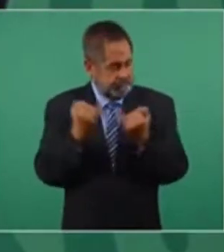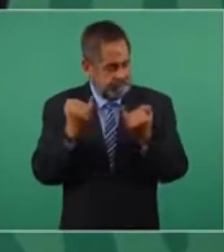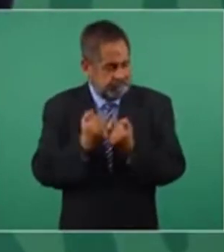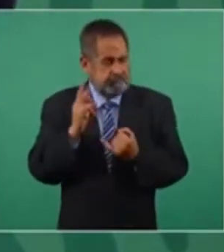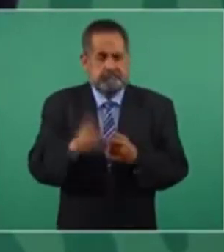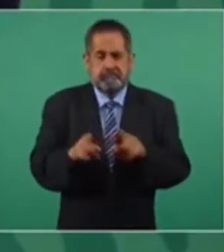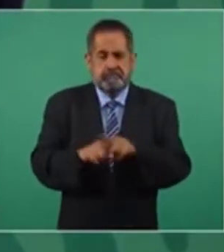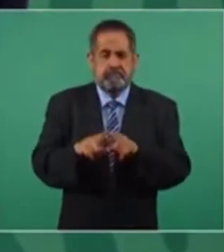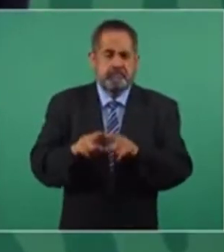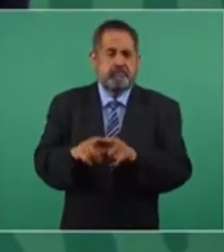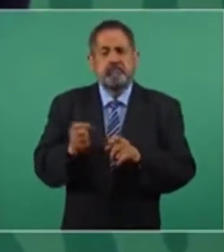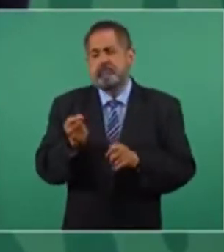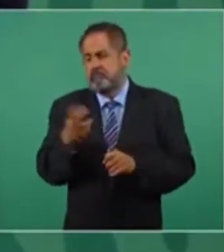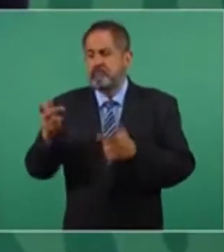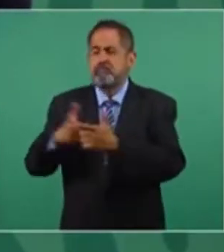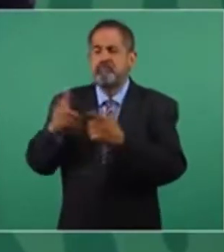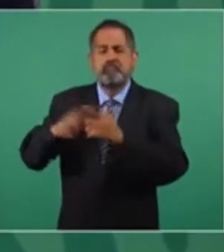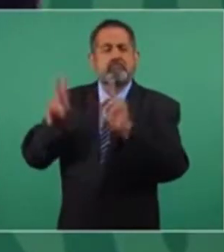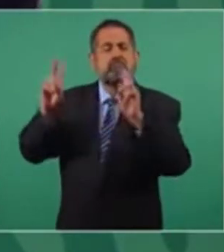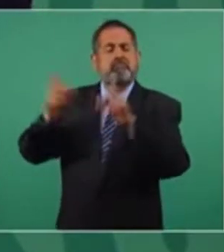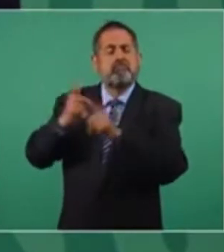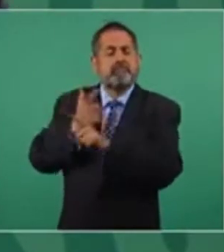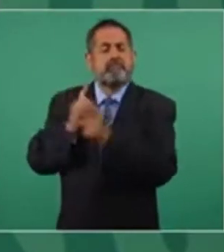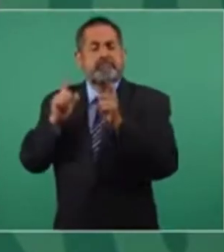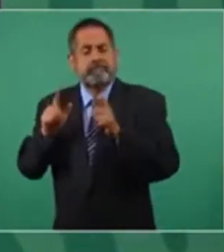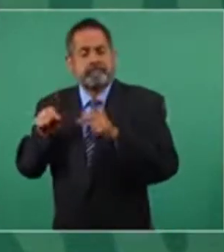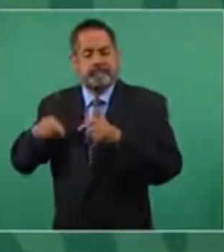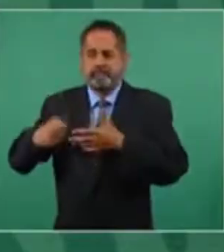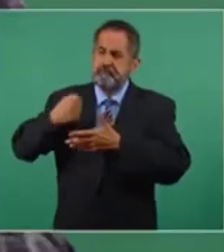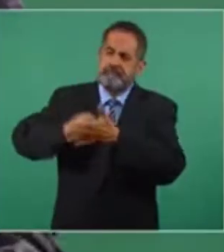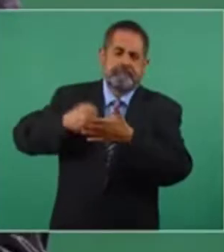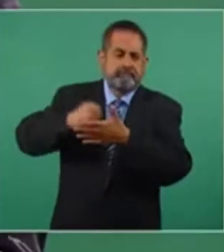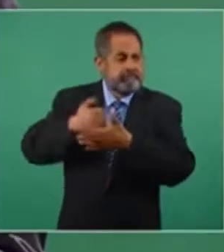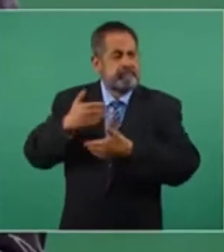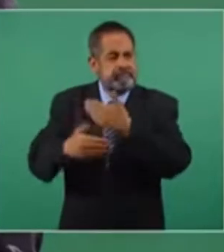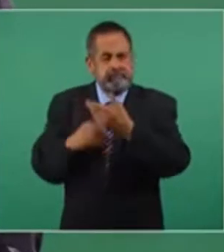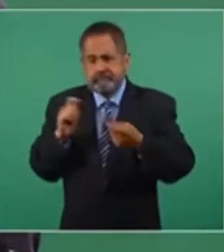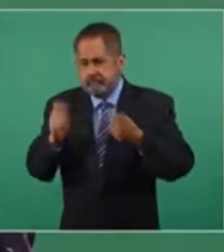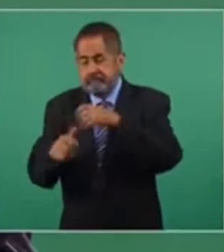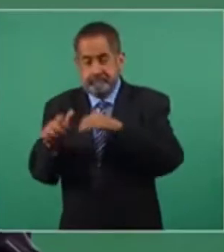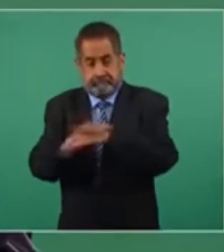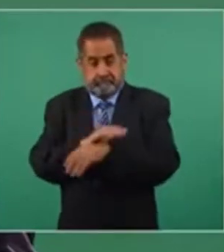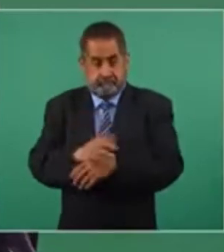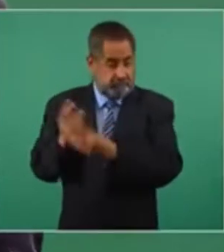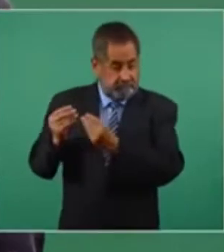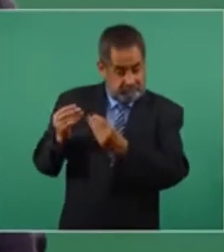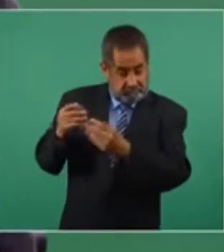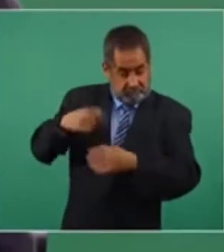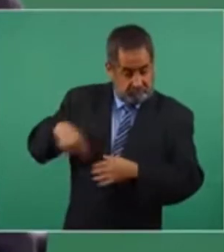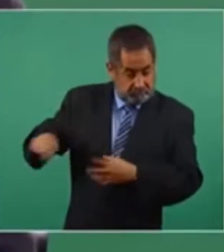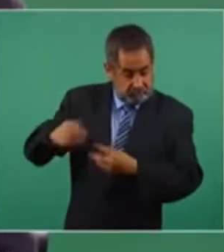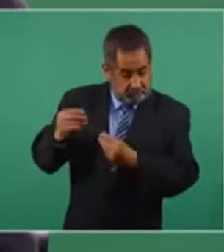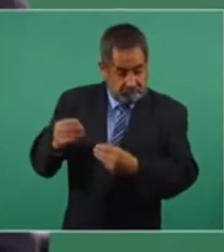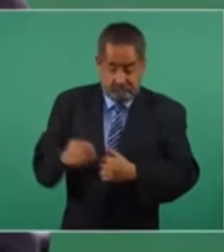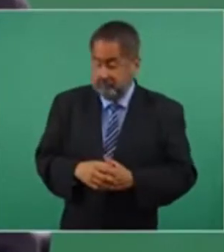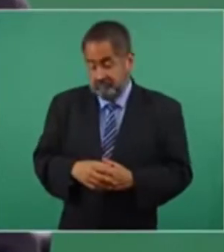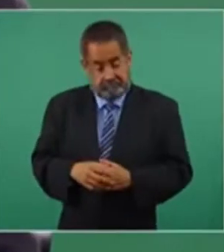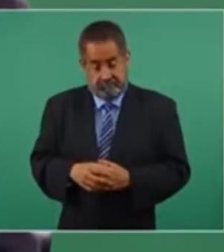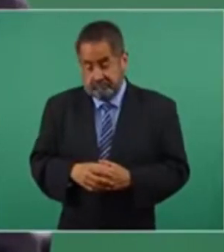Participaron los liberales para llevar a cabo las transformaciones, pero no eran muchos.